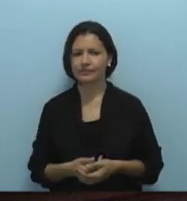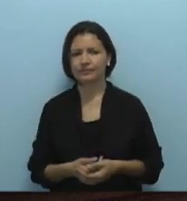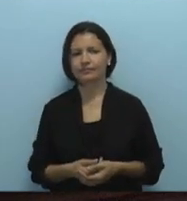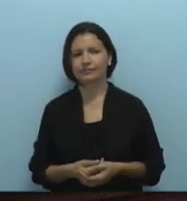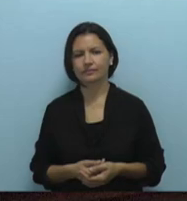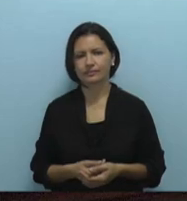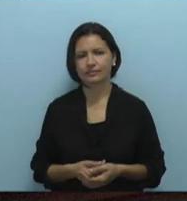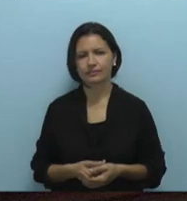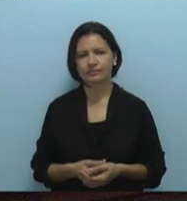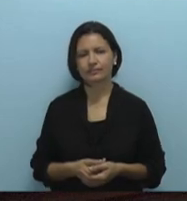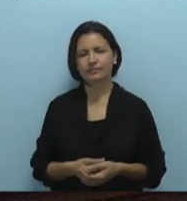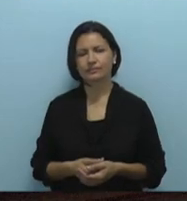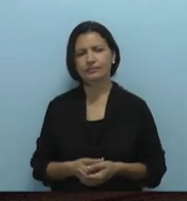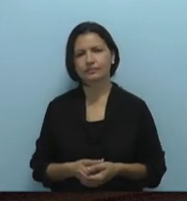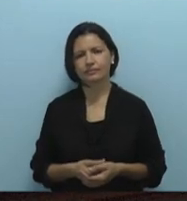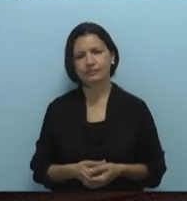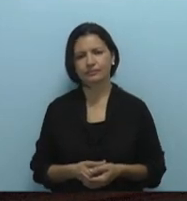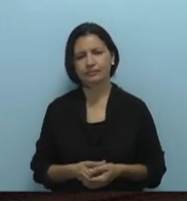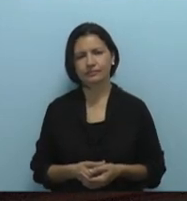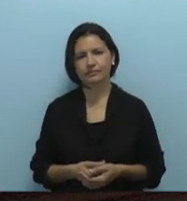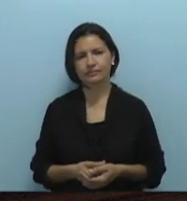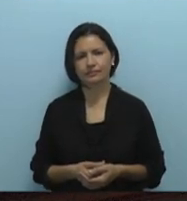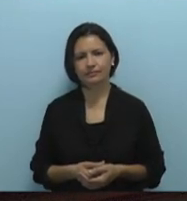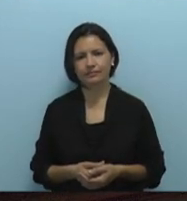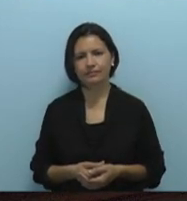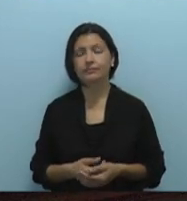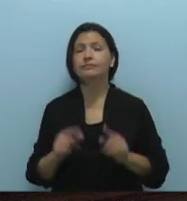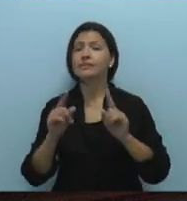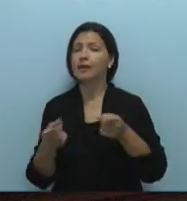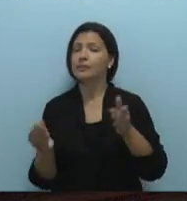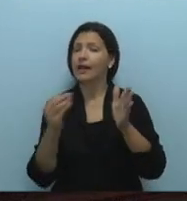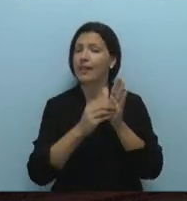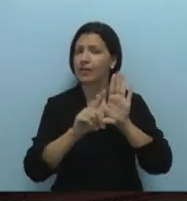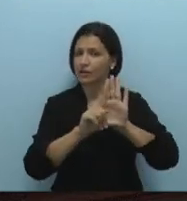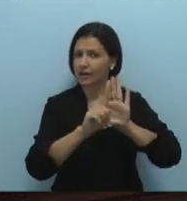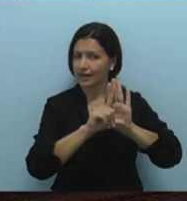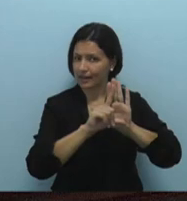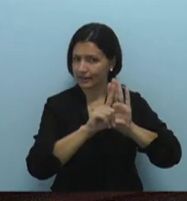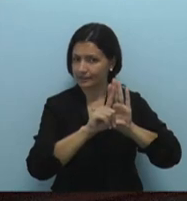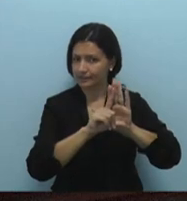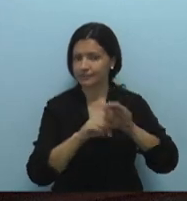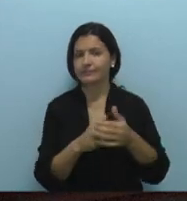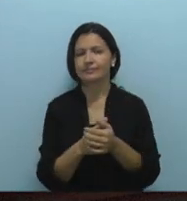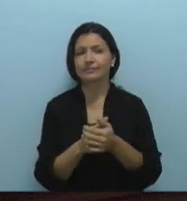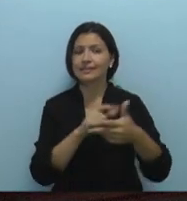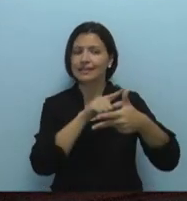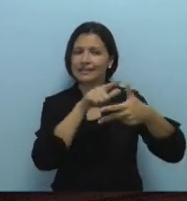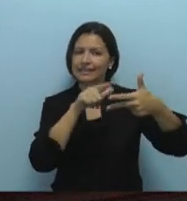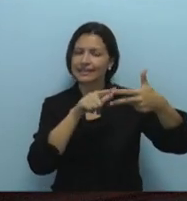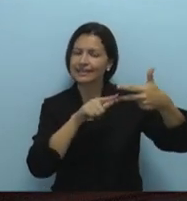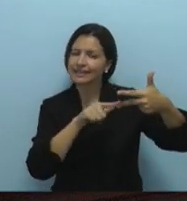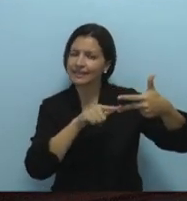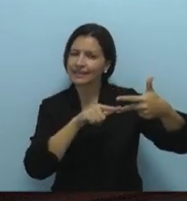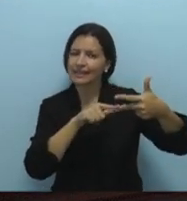recaudador de la pena. Esto también tiene que ver con esta ley de voluntariado. Por eso se habla tanto de triple impacto y es lo que quisimos